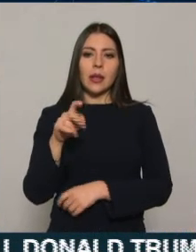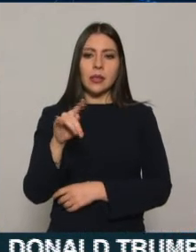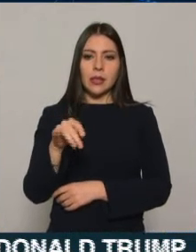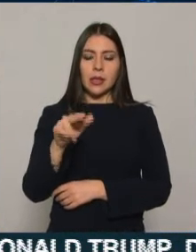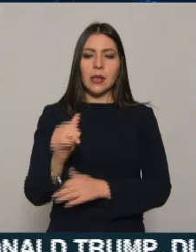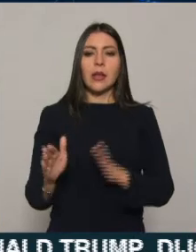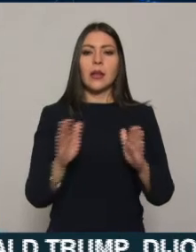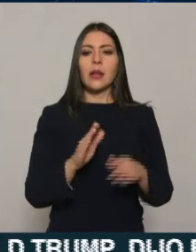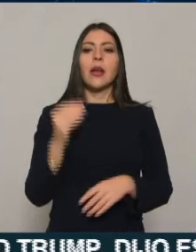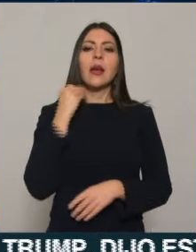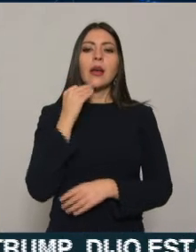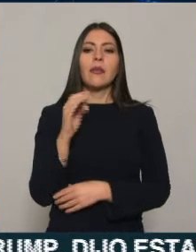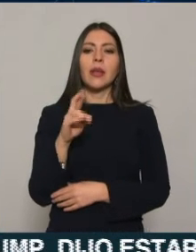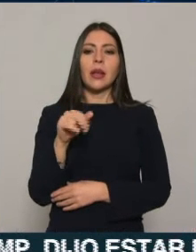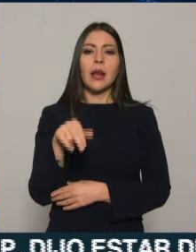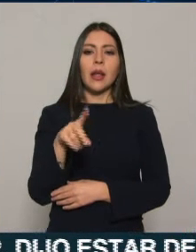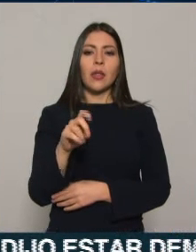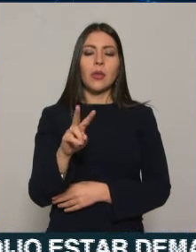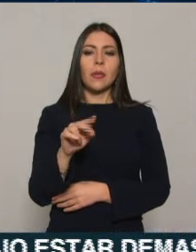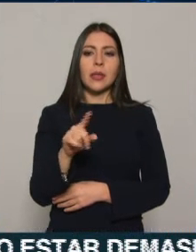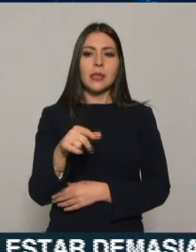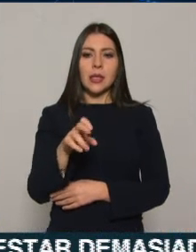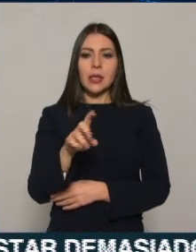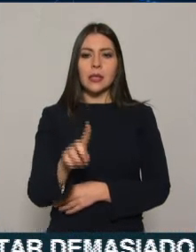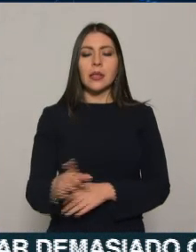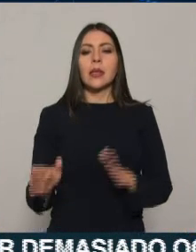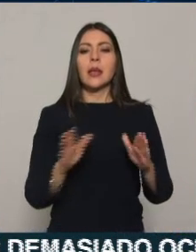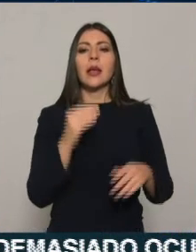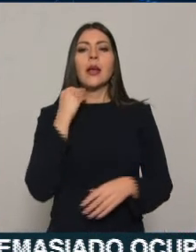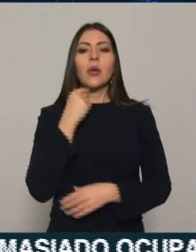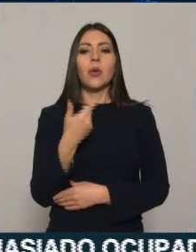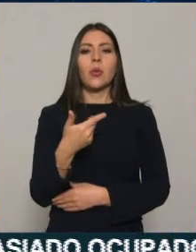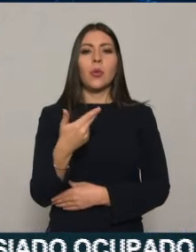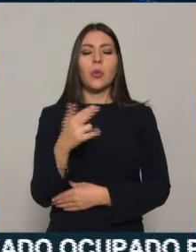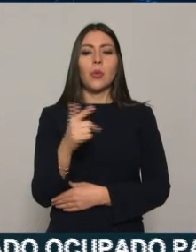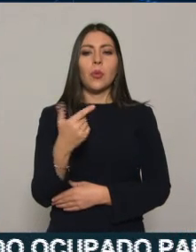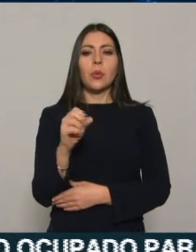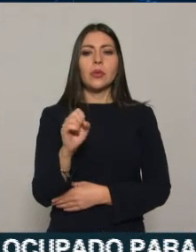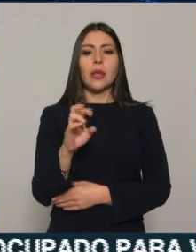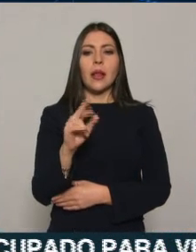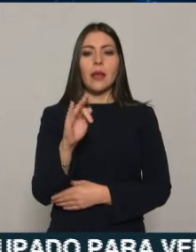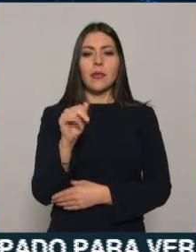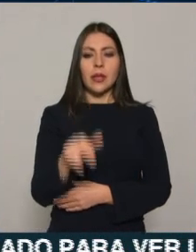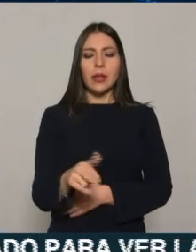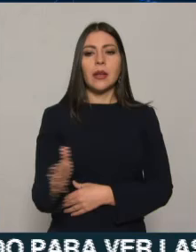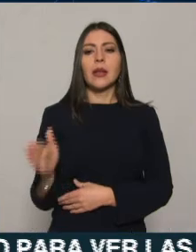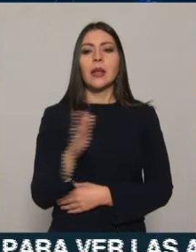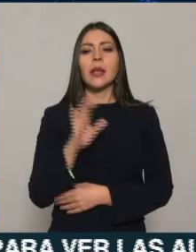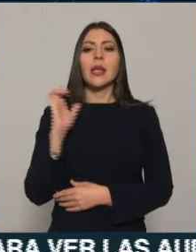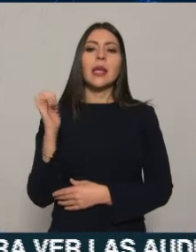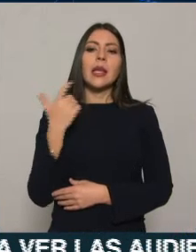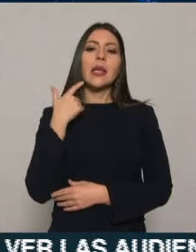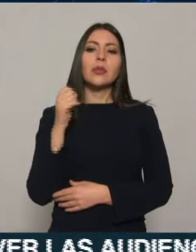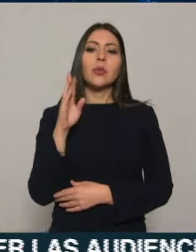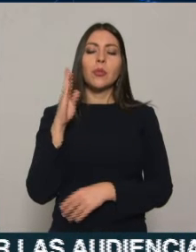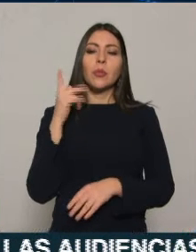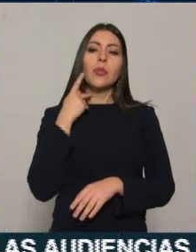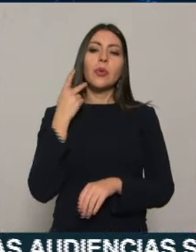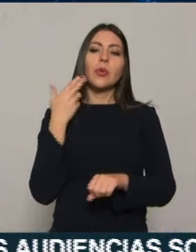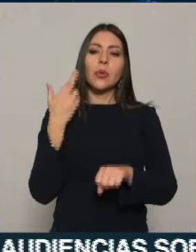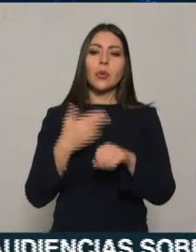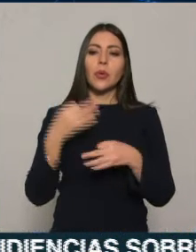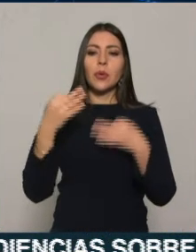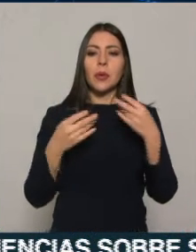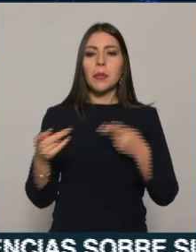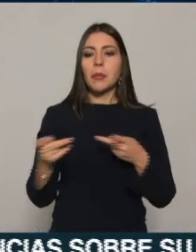Ramos, el abogado Fernando Vázquez Herrera, el abogado Hugo Serafín Paz García, el ex subprocurador jurídico